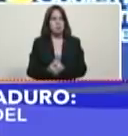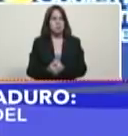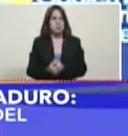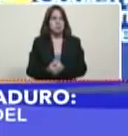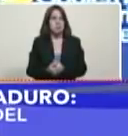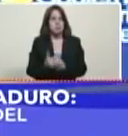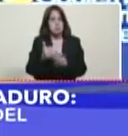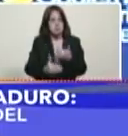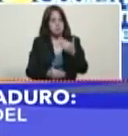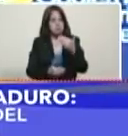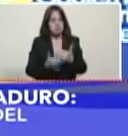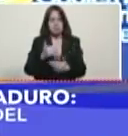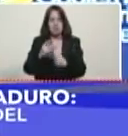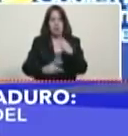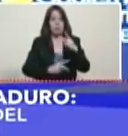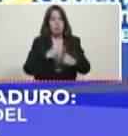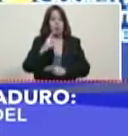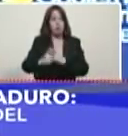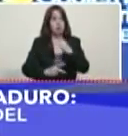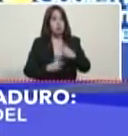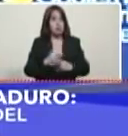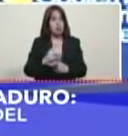escala productiva, en escala